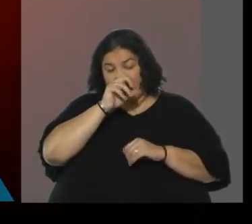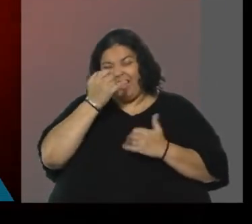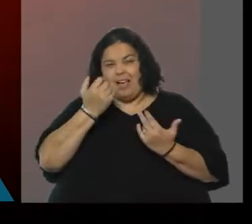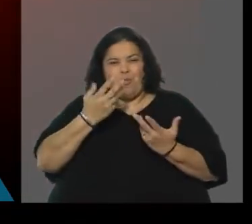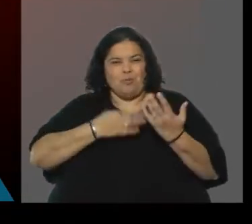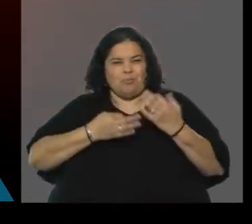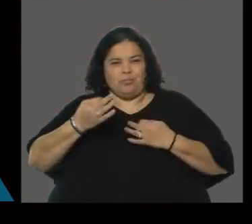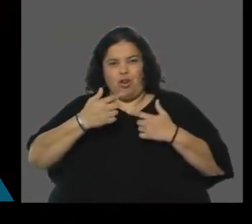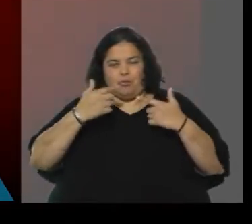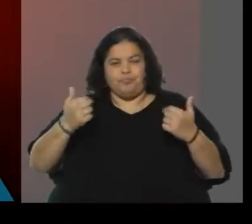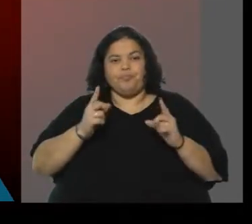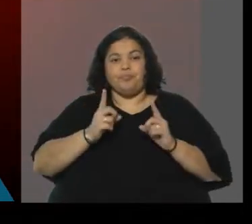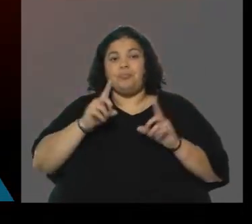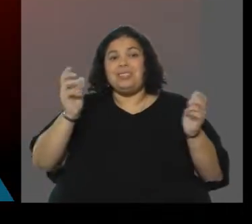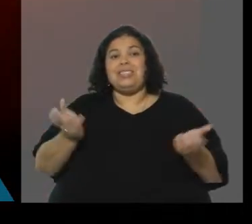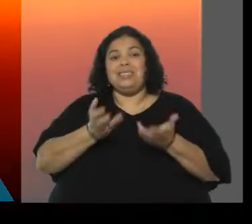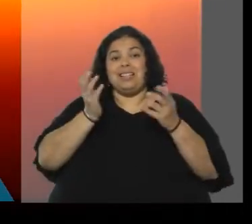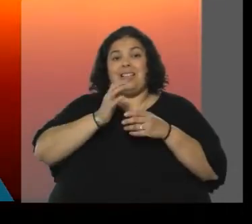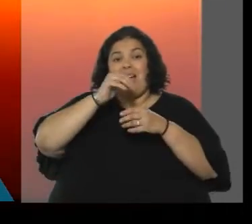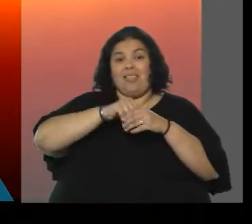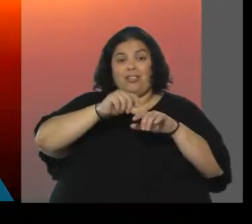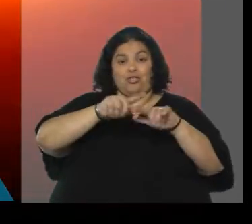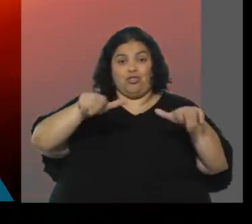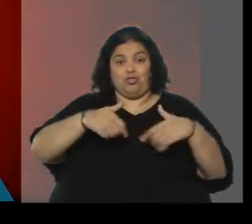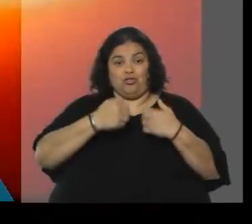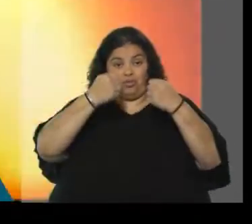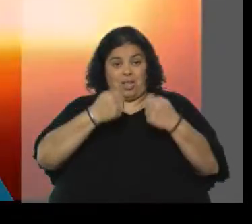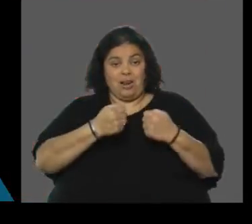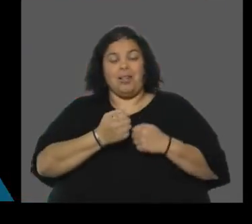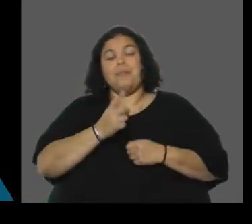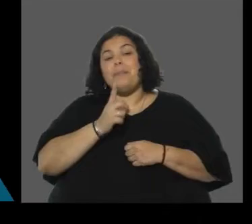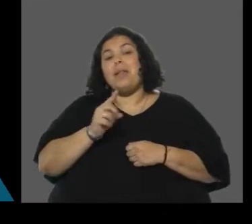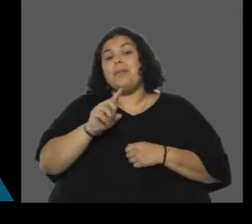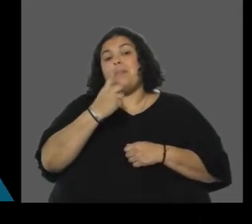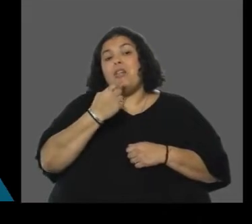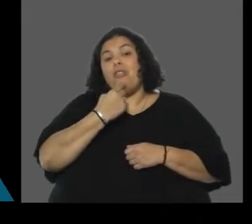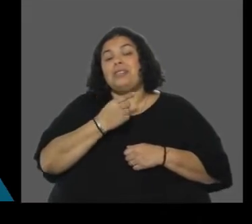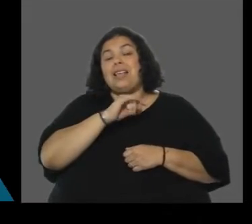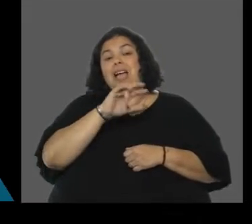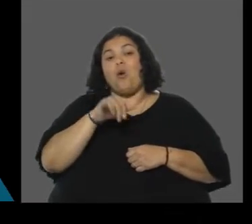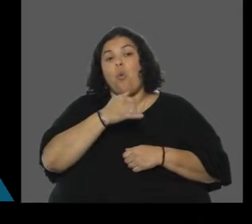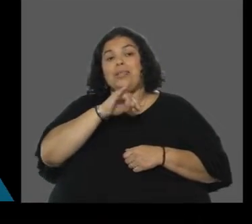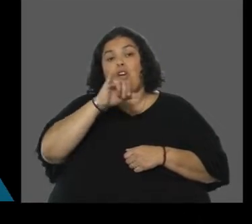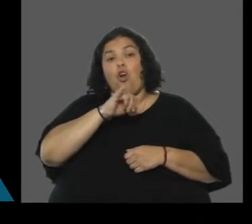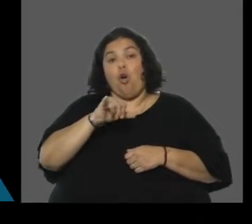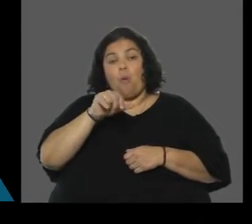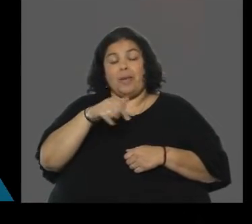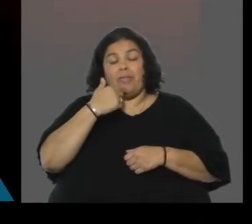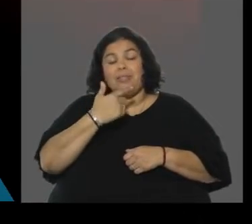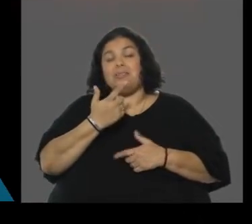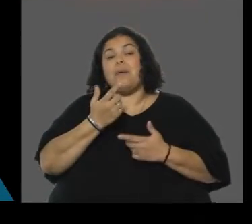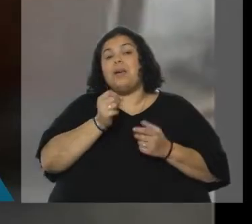en la celda donde estaban recluidas en la sentencia en primera instancia el juez gómez condenó al ministerio del interior- por daños y